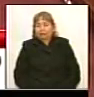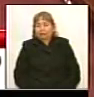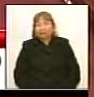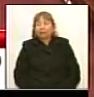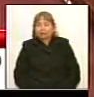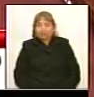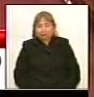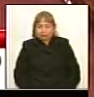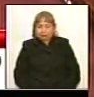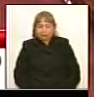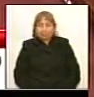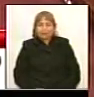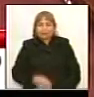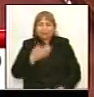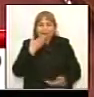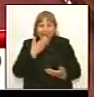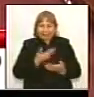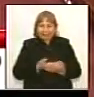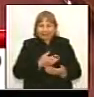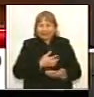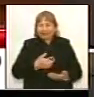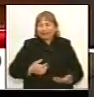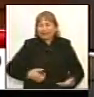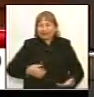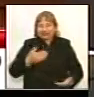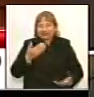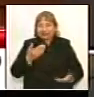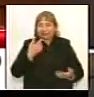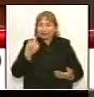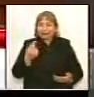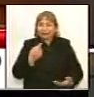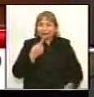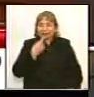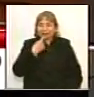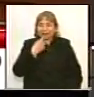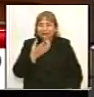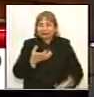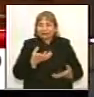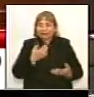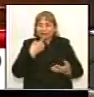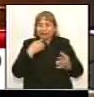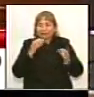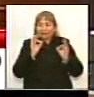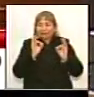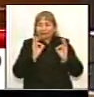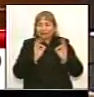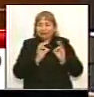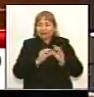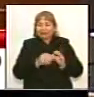Muchas gracias, señor presidente. Señor presidente, solamente yo quiero precisar